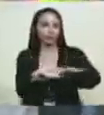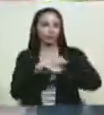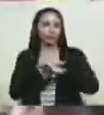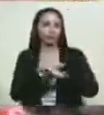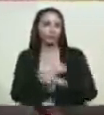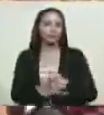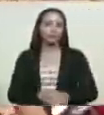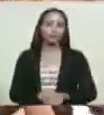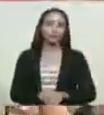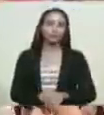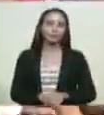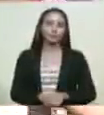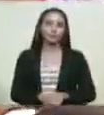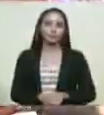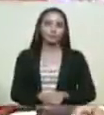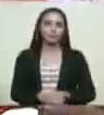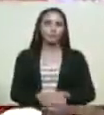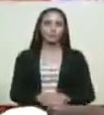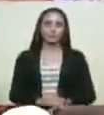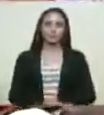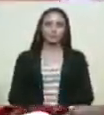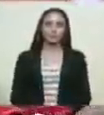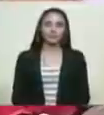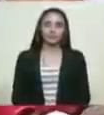Y punto.